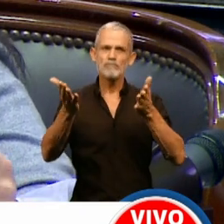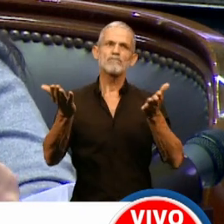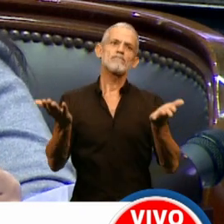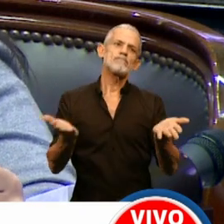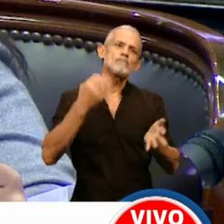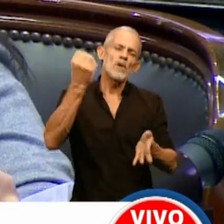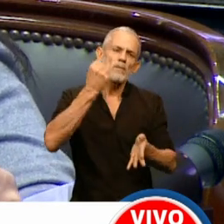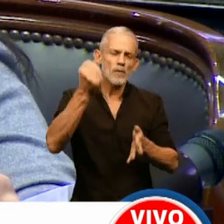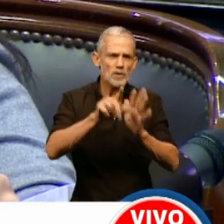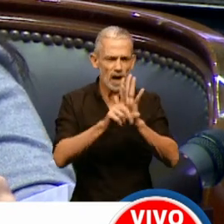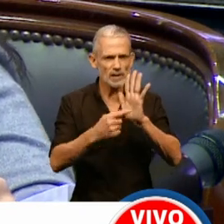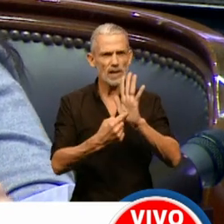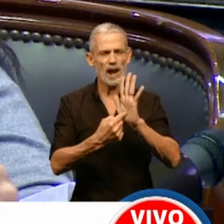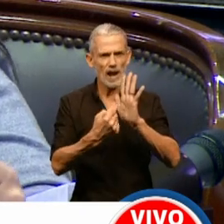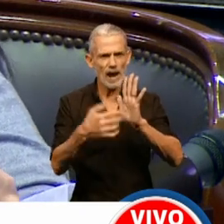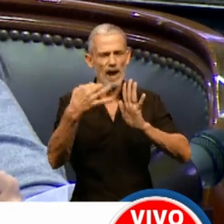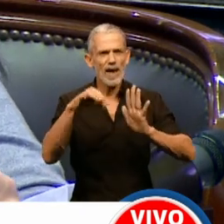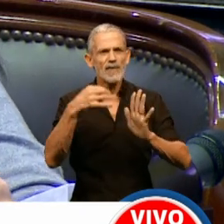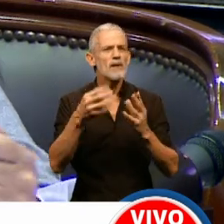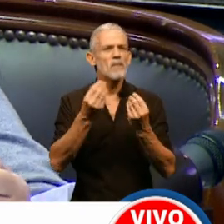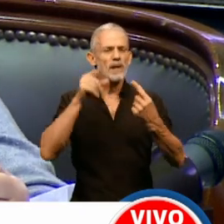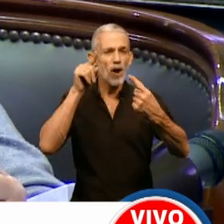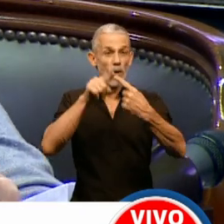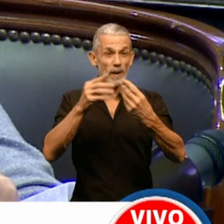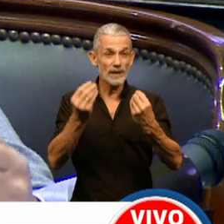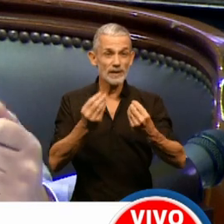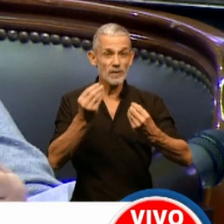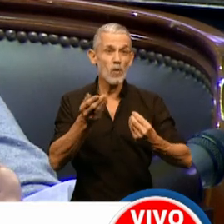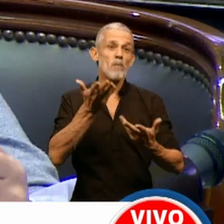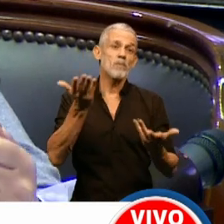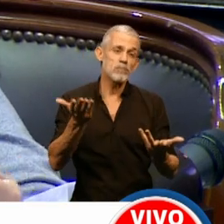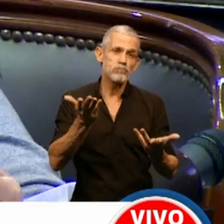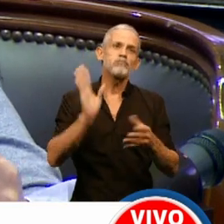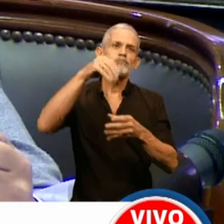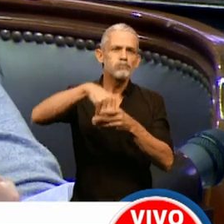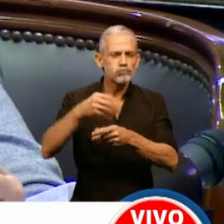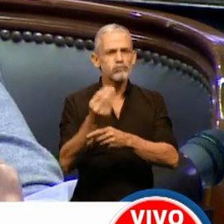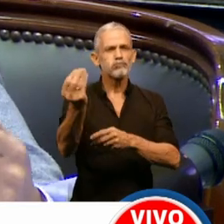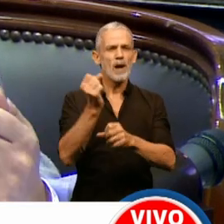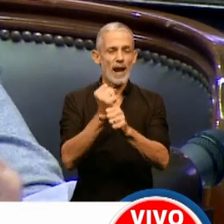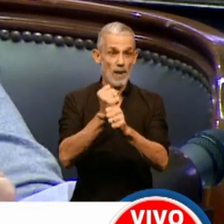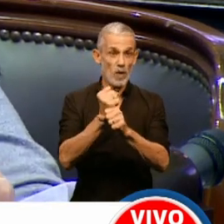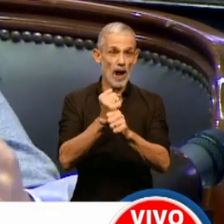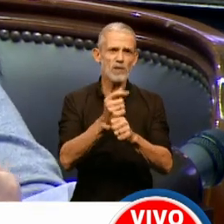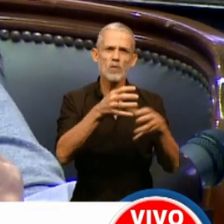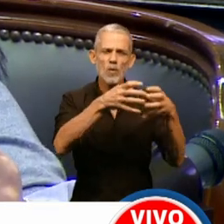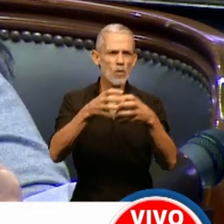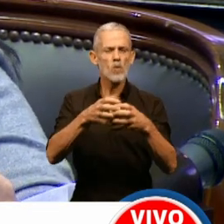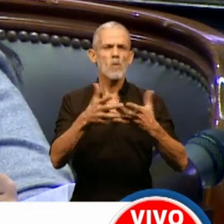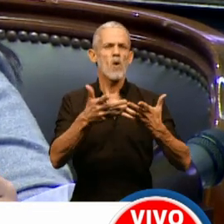ser importante esta ley que apunta justamente a la incorporación laboral de una parte de nuestra población